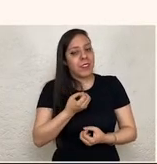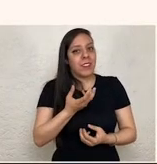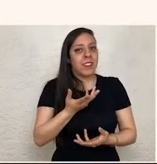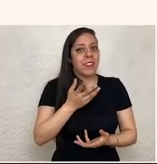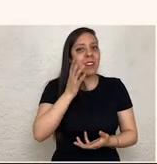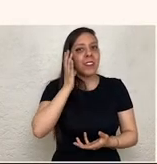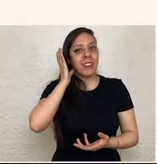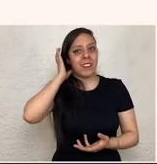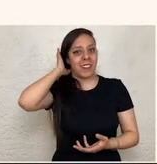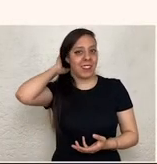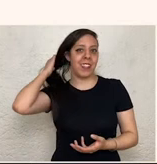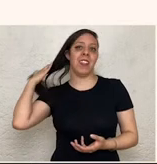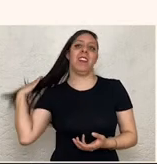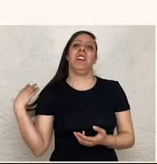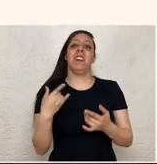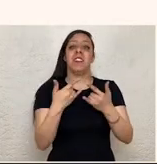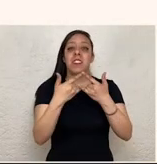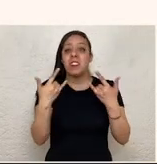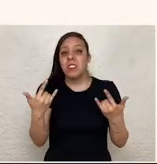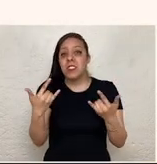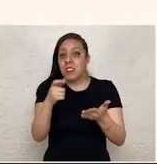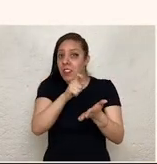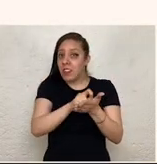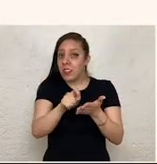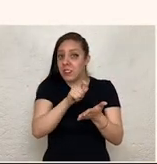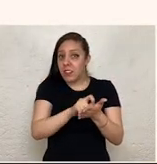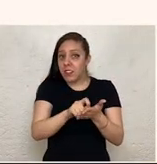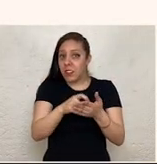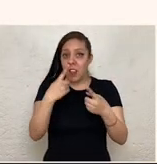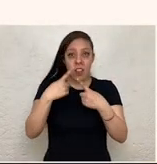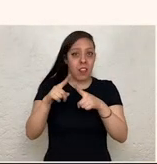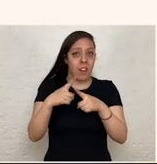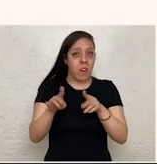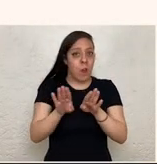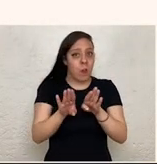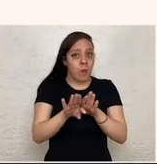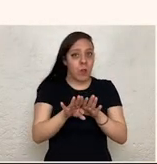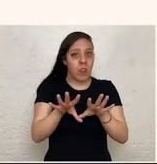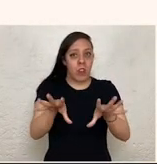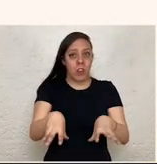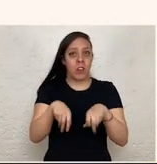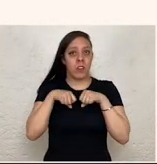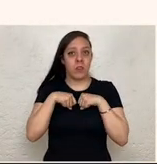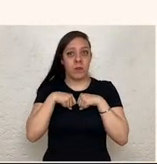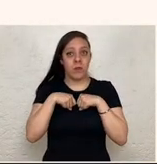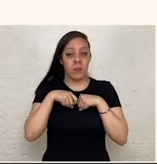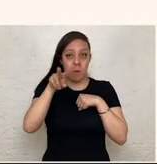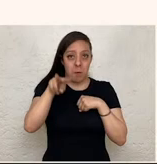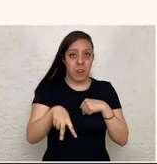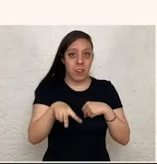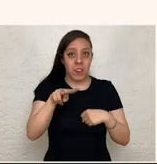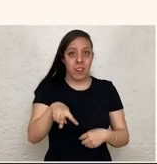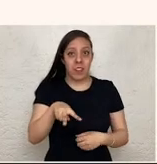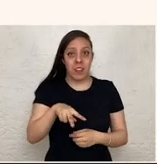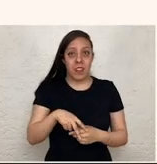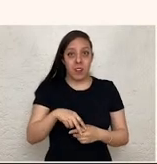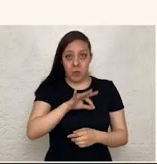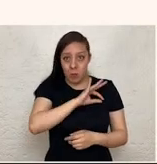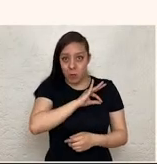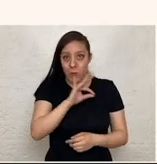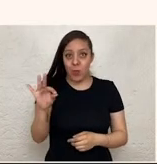poemas y cuentos y ensayos sobre ella, sobre la experiencia de la conquista, y que